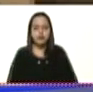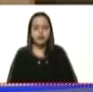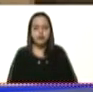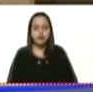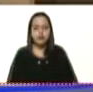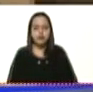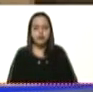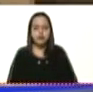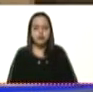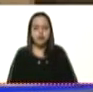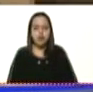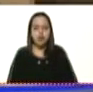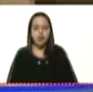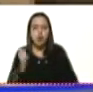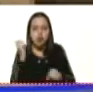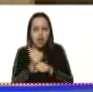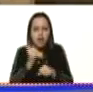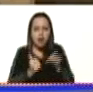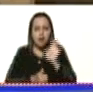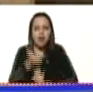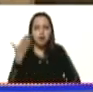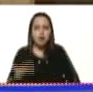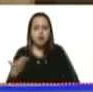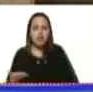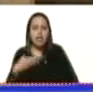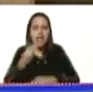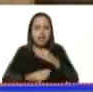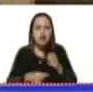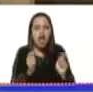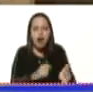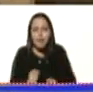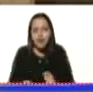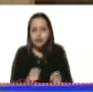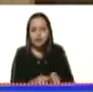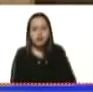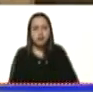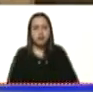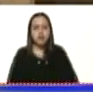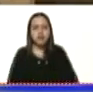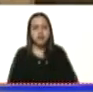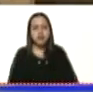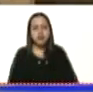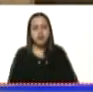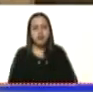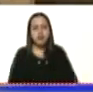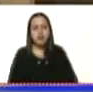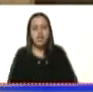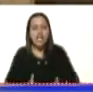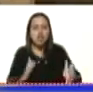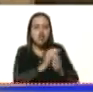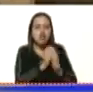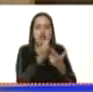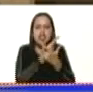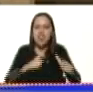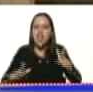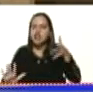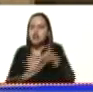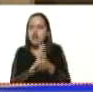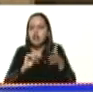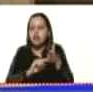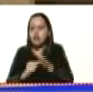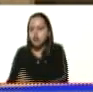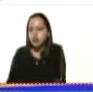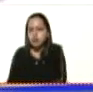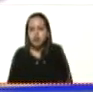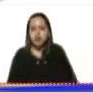una de sus obras fundamentales, publicada en Jamaica, ¿verdad? El triunfo de la libertad sobre el despotismo y